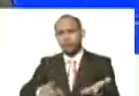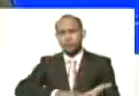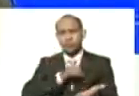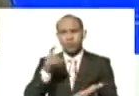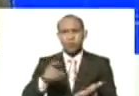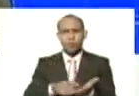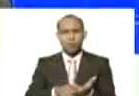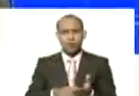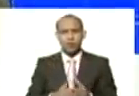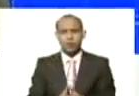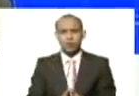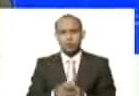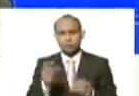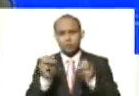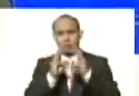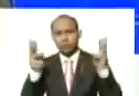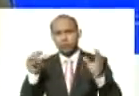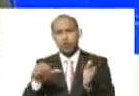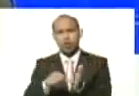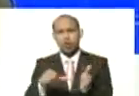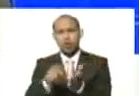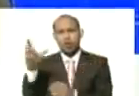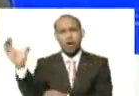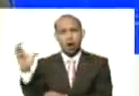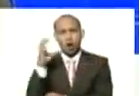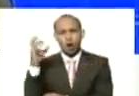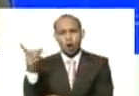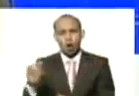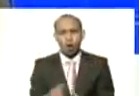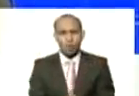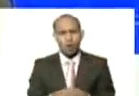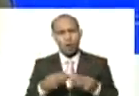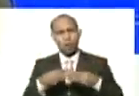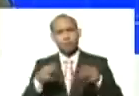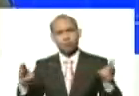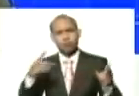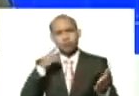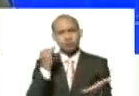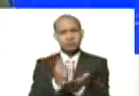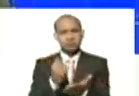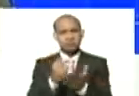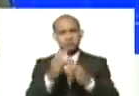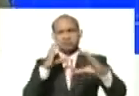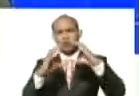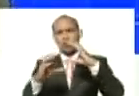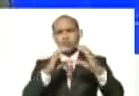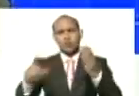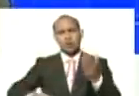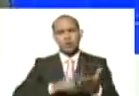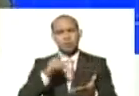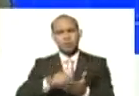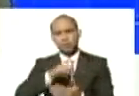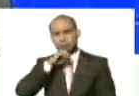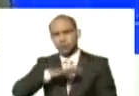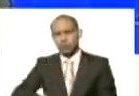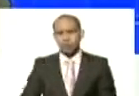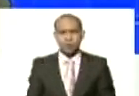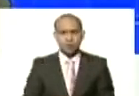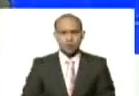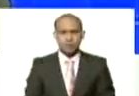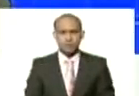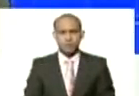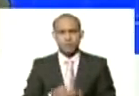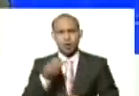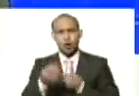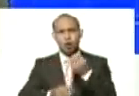Y todo eso ha sido un escándalo en Colombia. Público, notorio, comunicacional, escandaloso. De